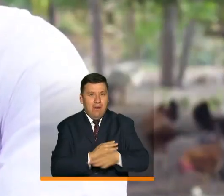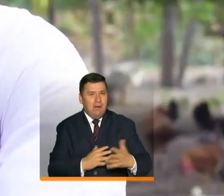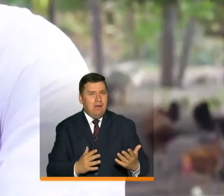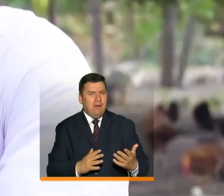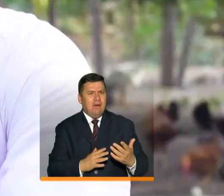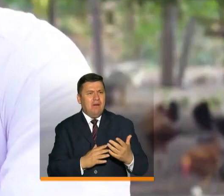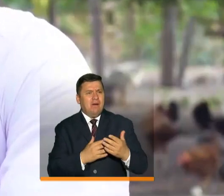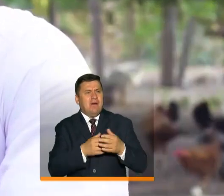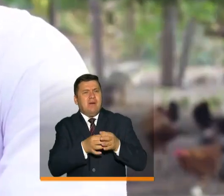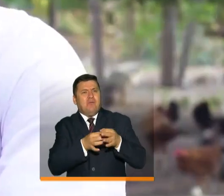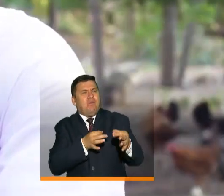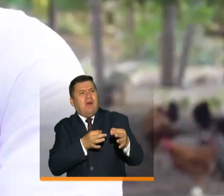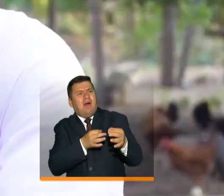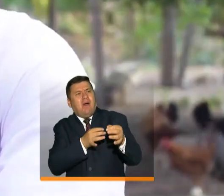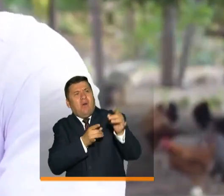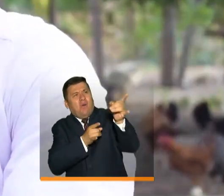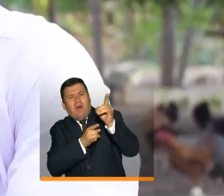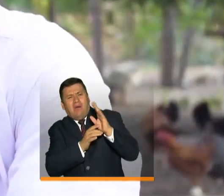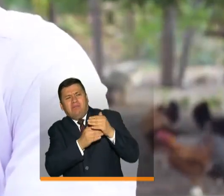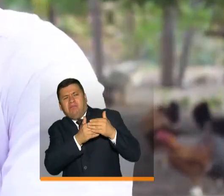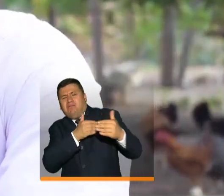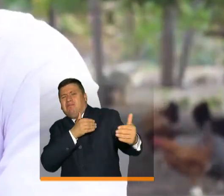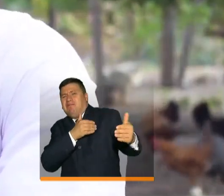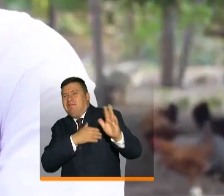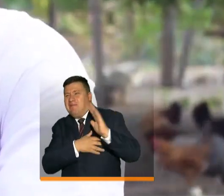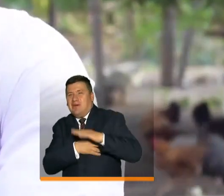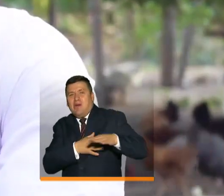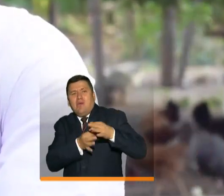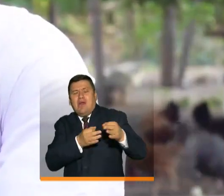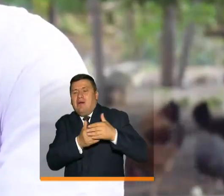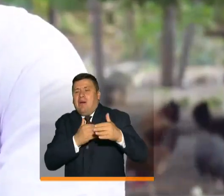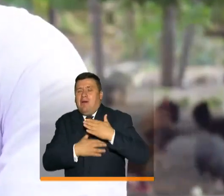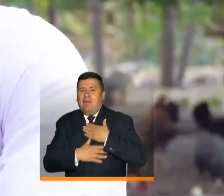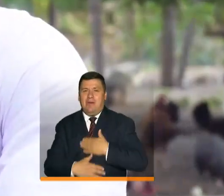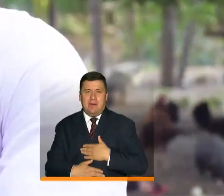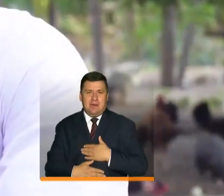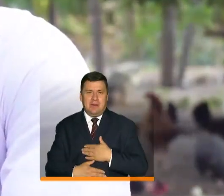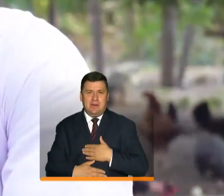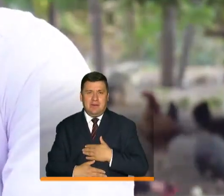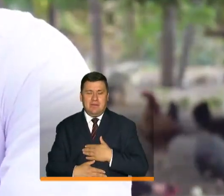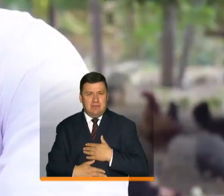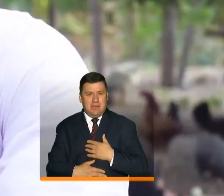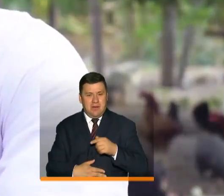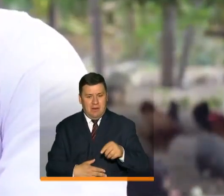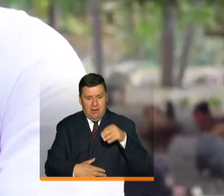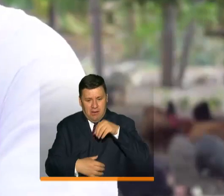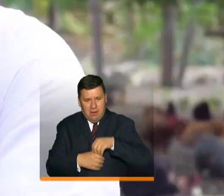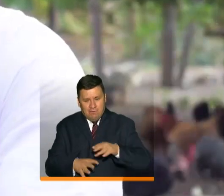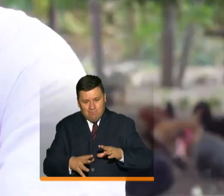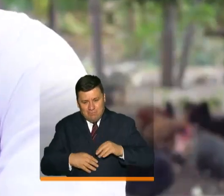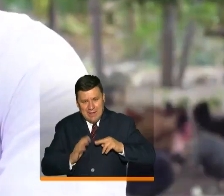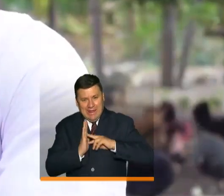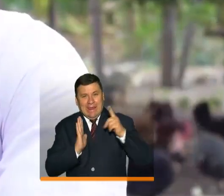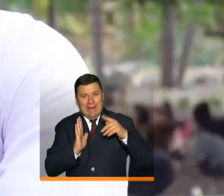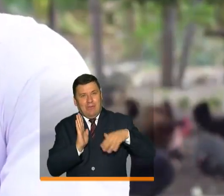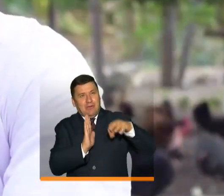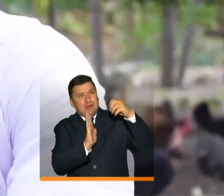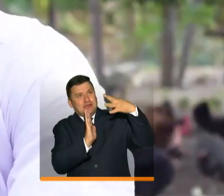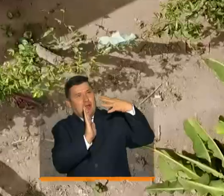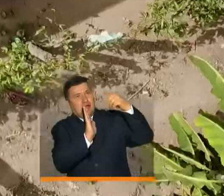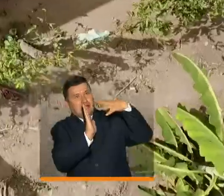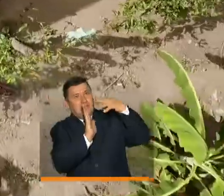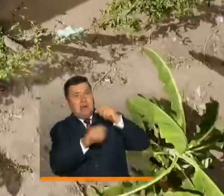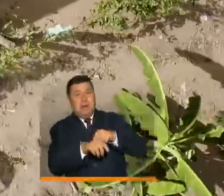retirados del pueblo, donde aún apenas está llegando la civilización y la tecnología, que tenemos la luz